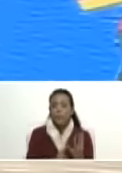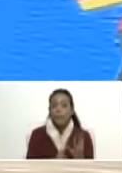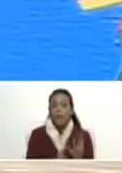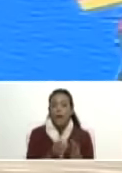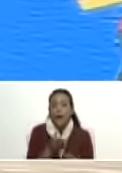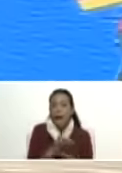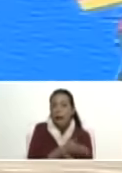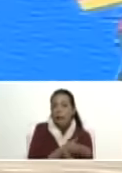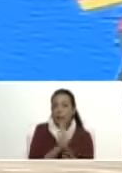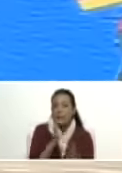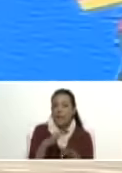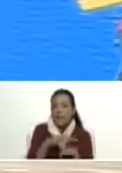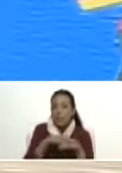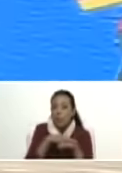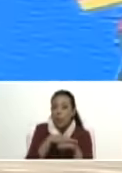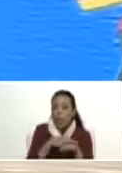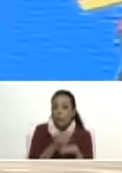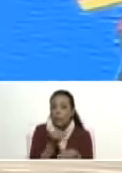antes, perdón,